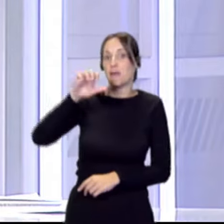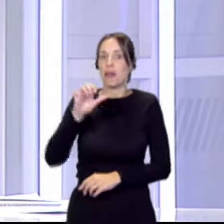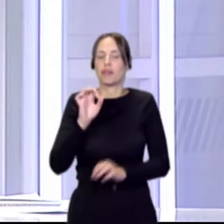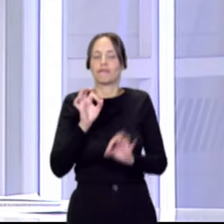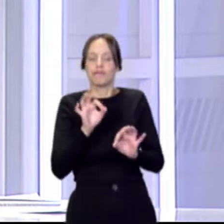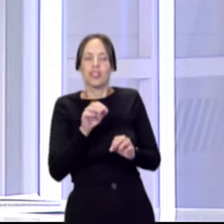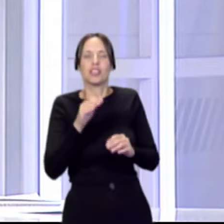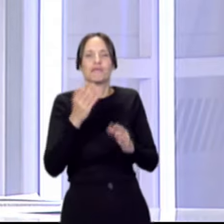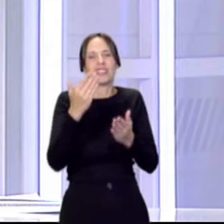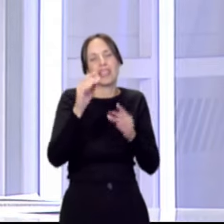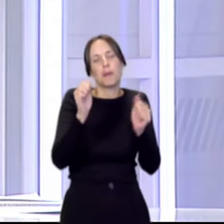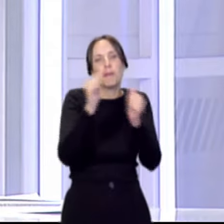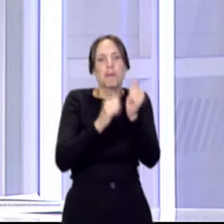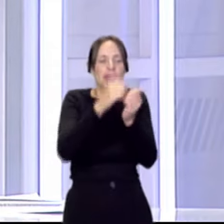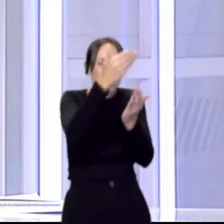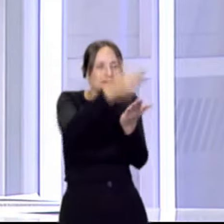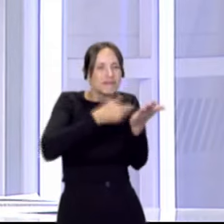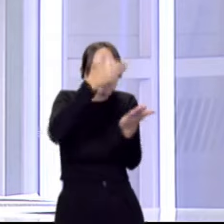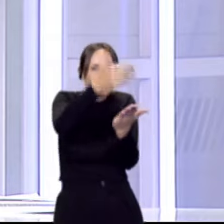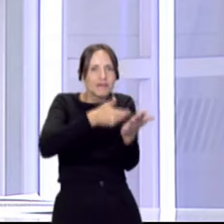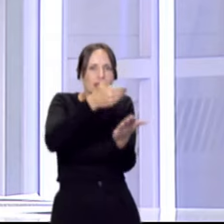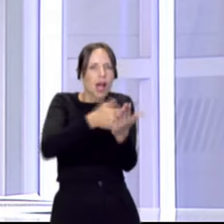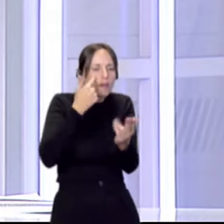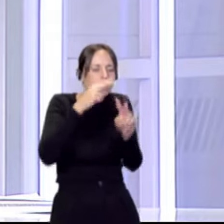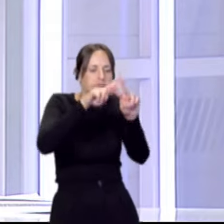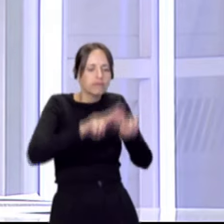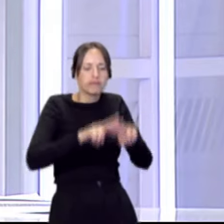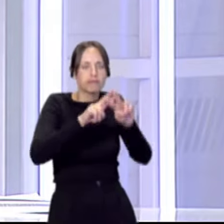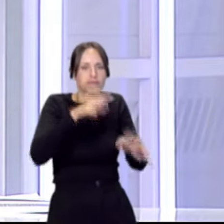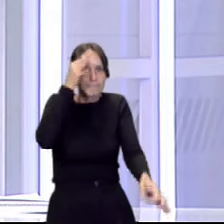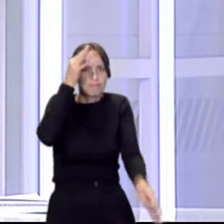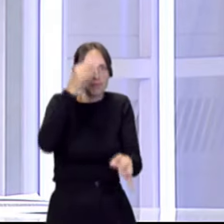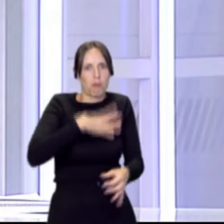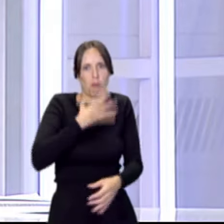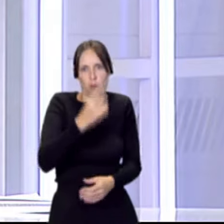un análisis más exhaustivo de la geología volcánica.